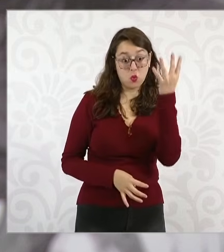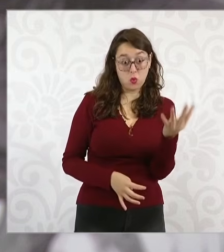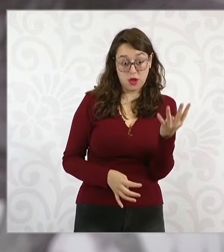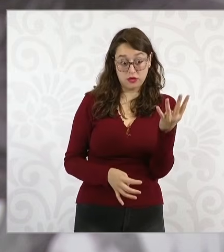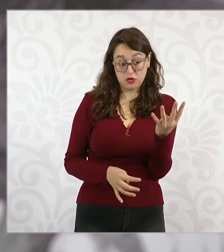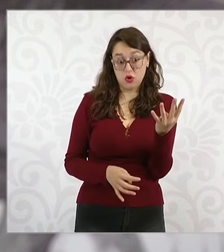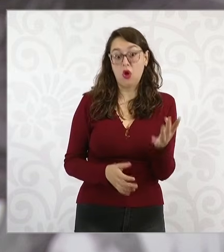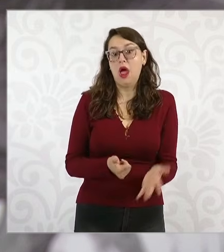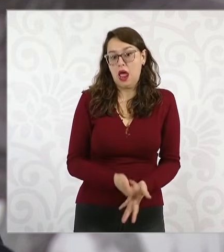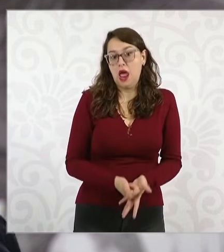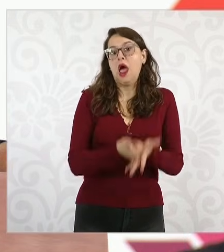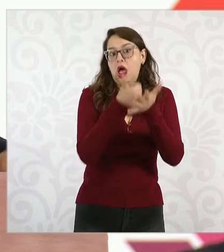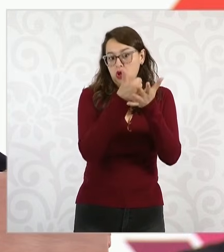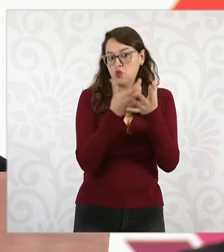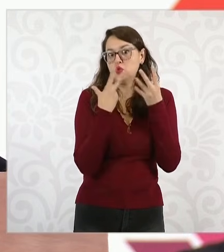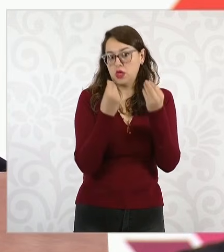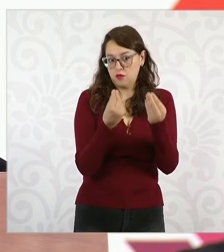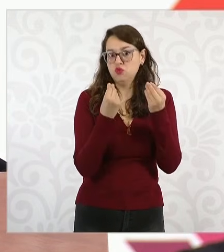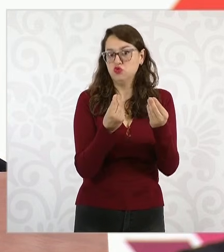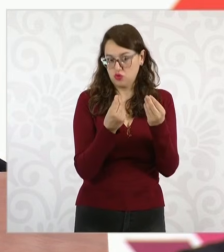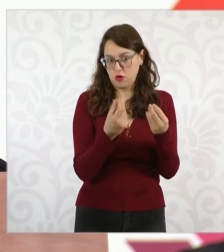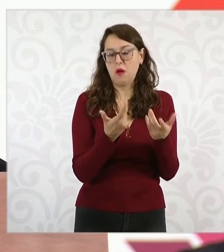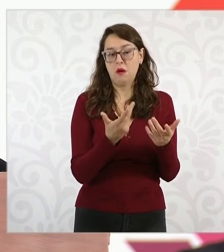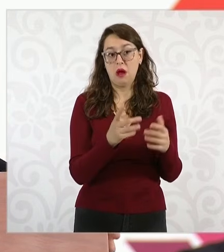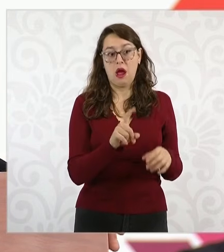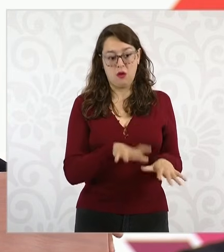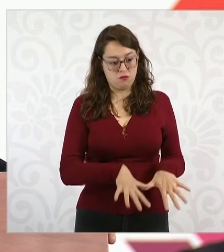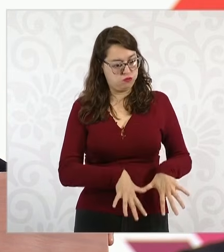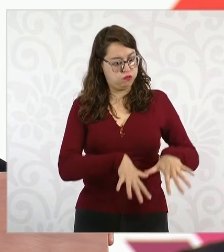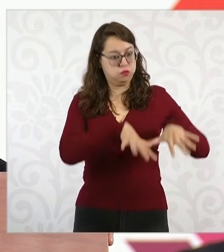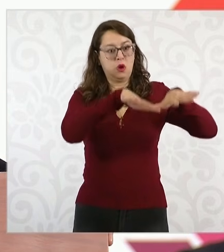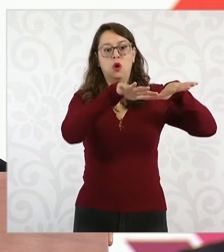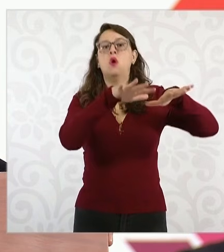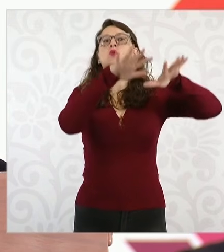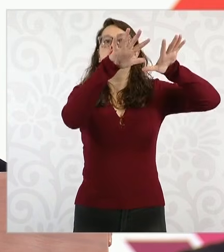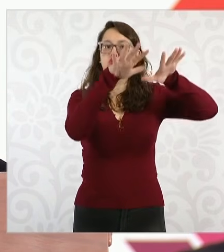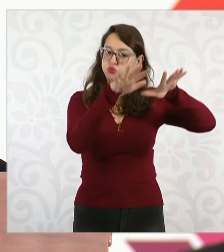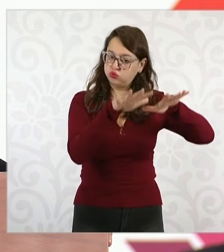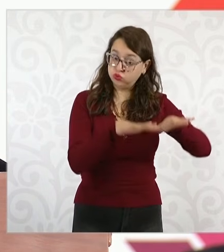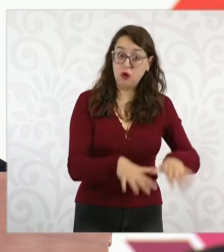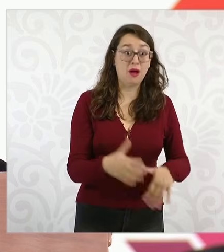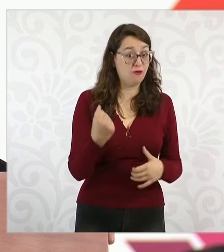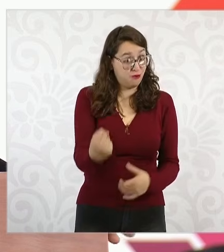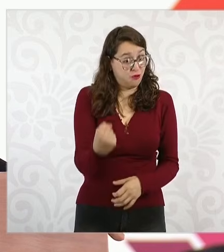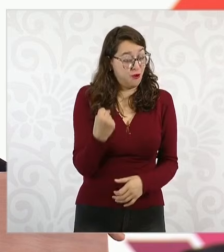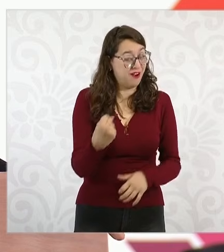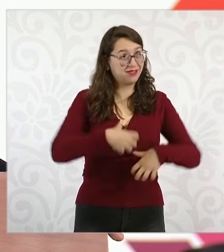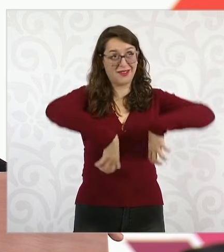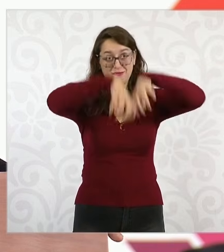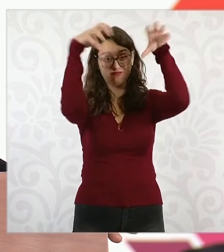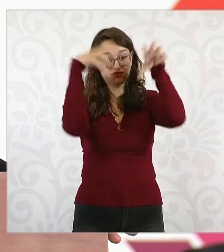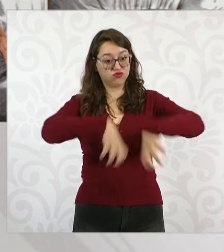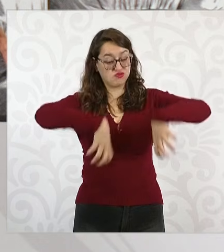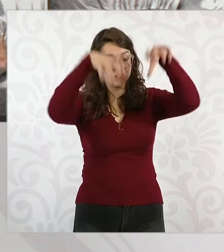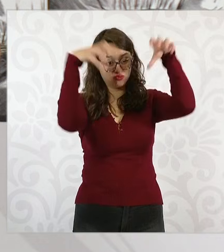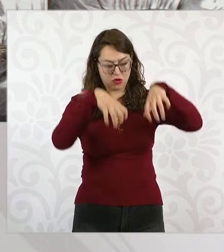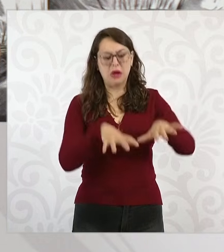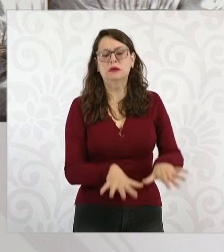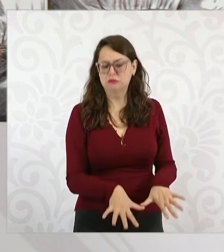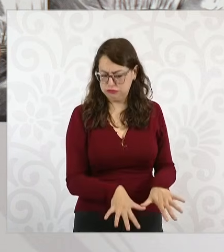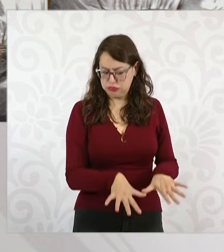nos han ya ayudado de una manera significativa. A pesar de las fuertes lluvias, el desalojo del agua ha sido mucho más